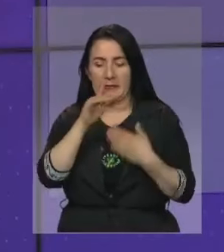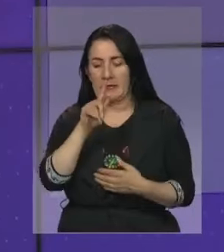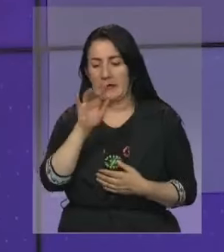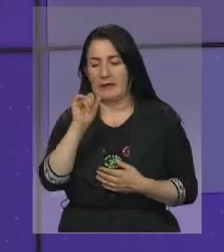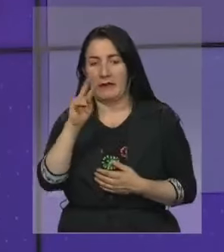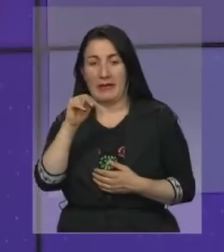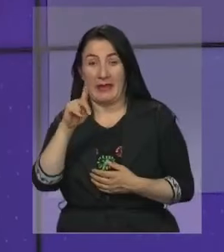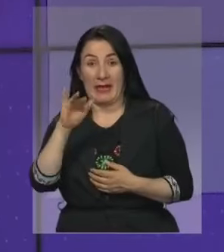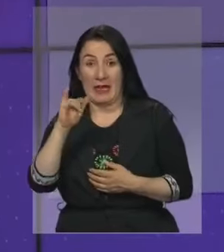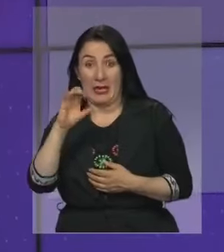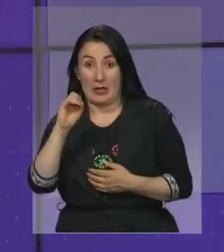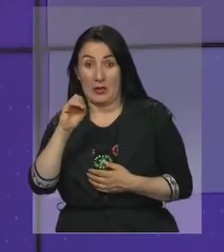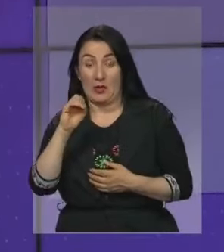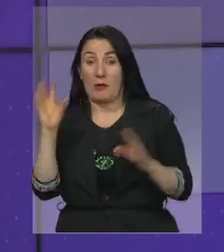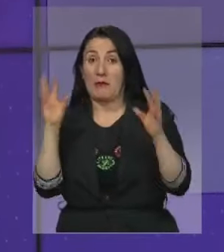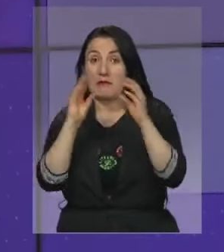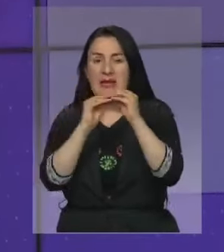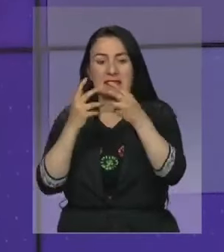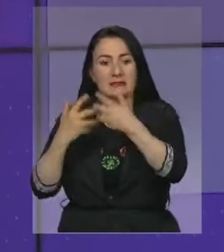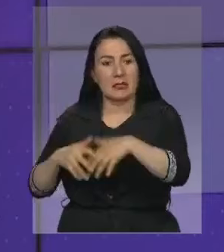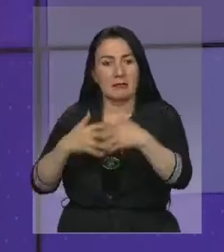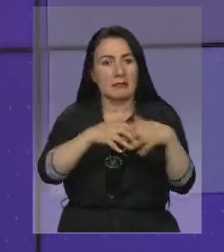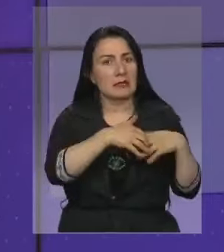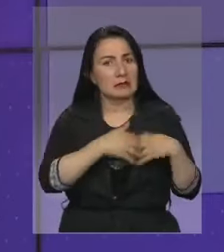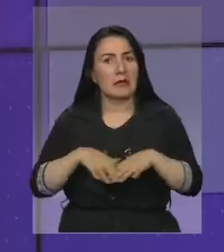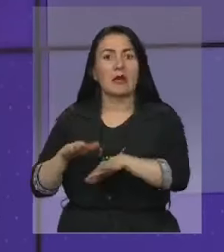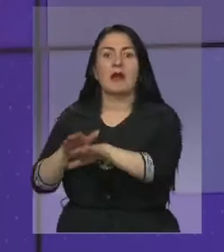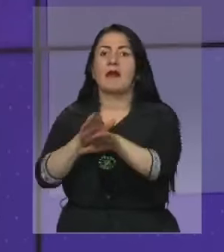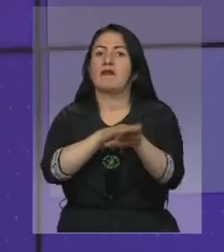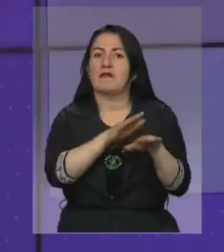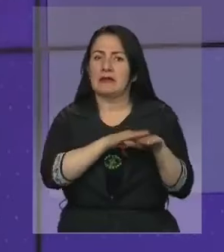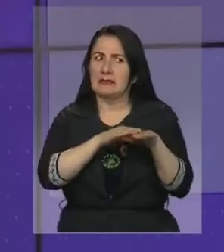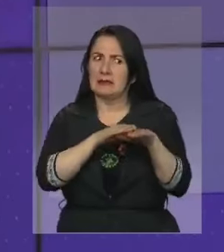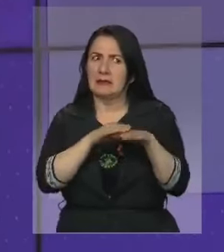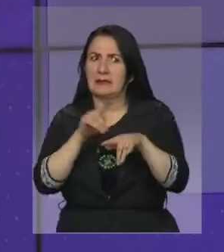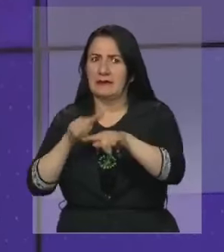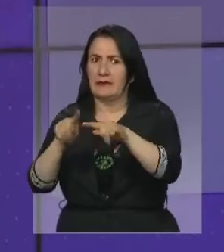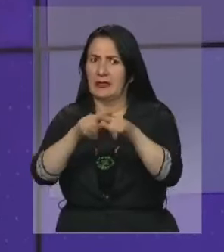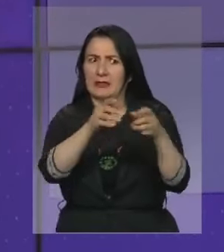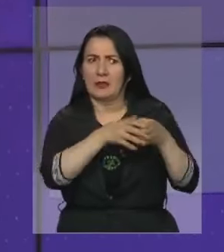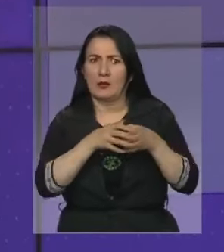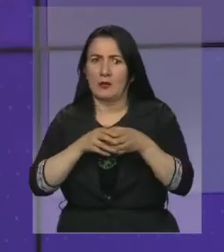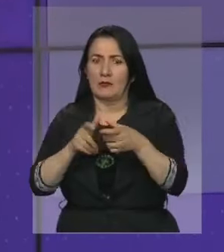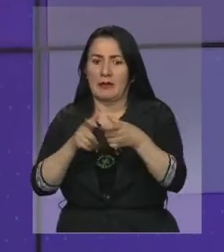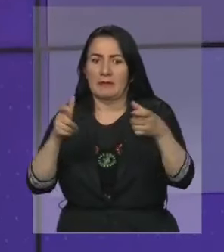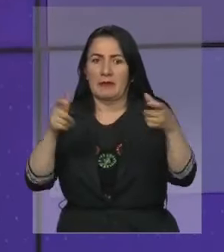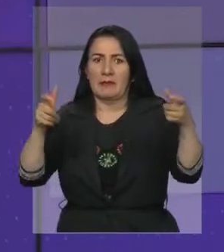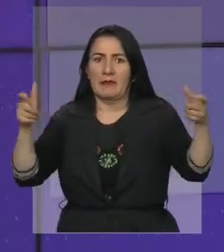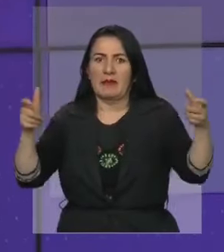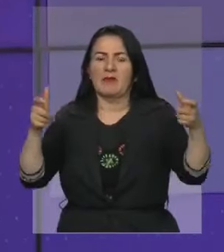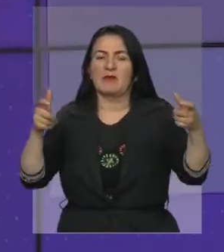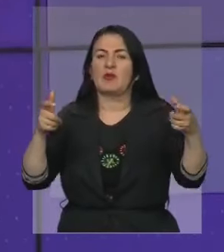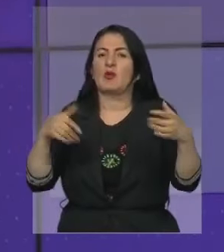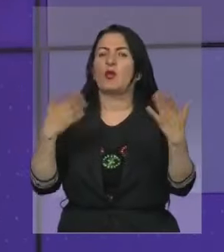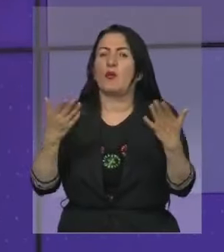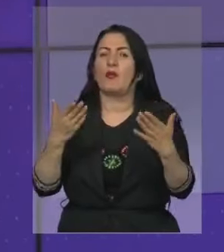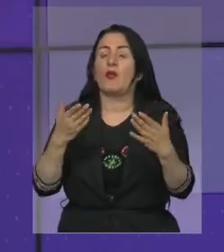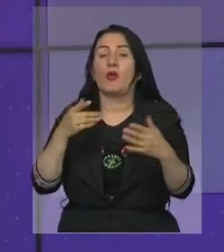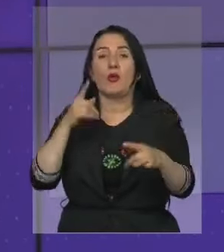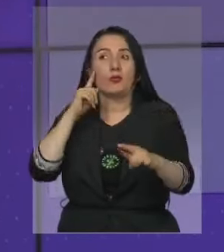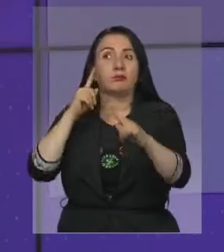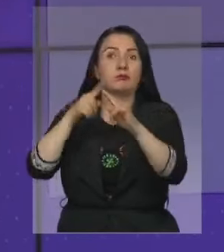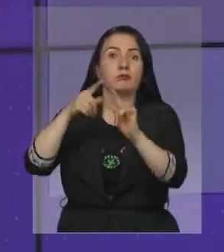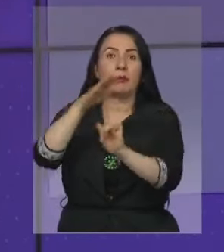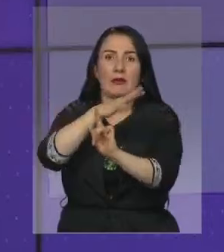en cada vez más empresas del país indicó que precisamente estas corporaciones van en aumento en tomar medidas de beneficio hacia el medio ambiente.